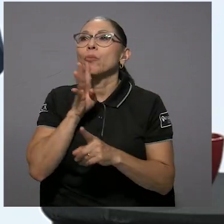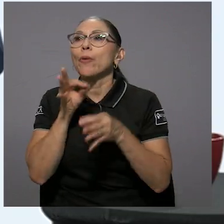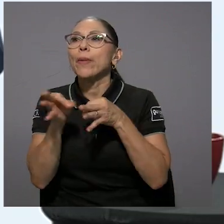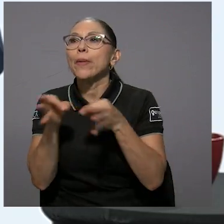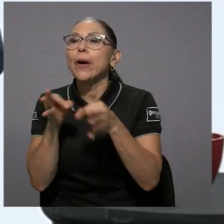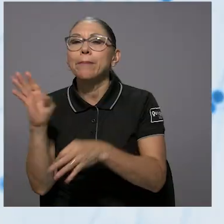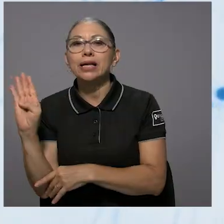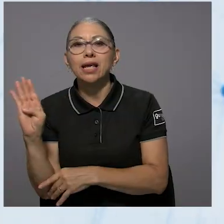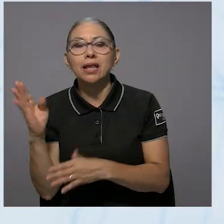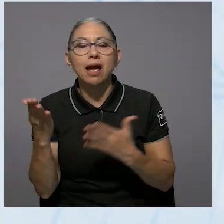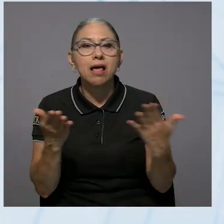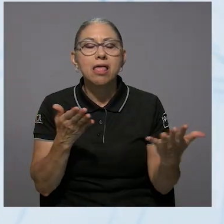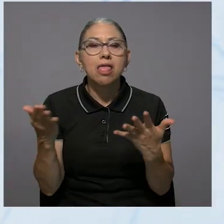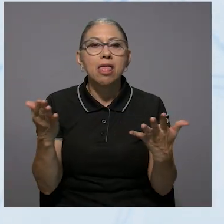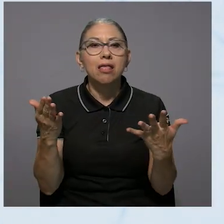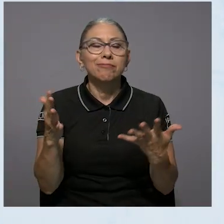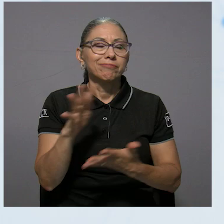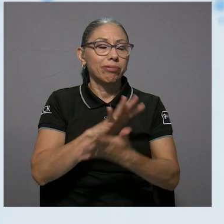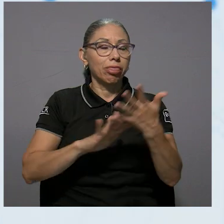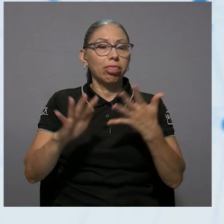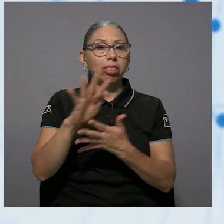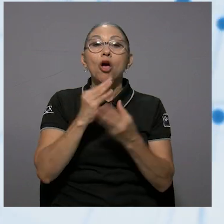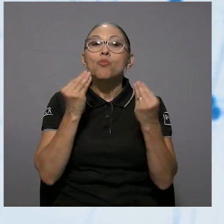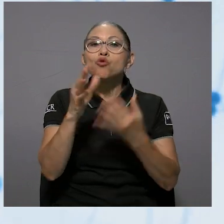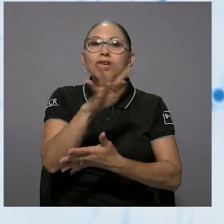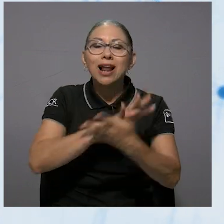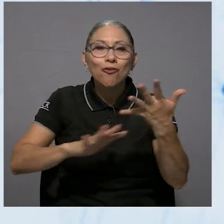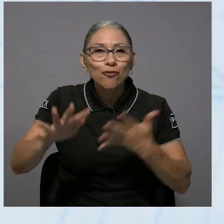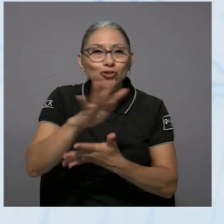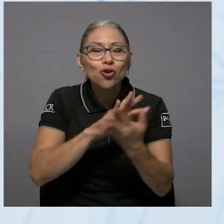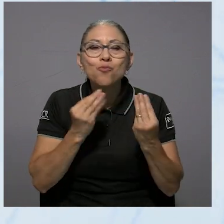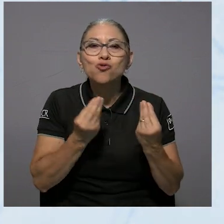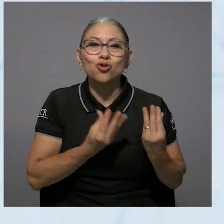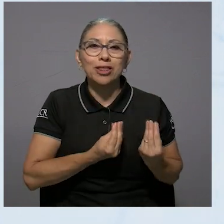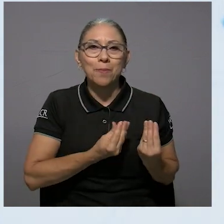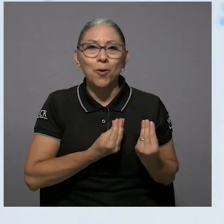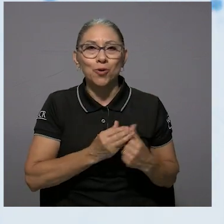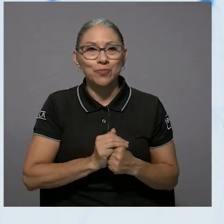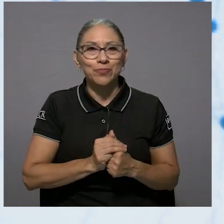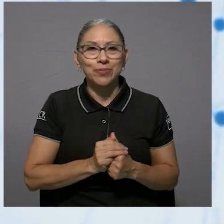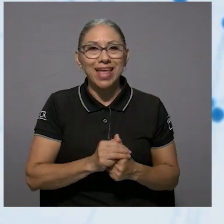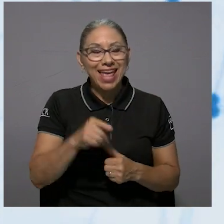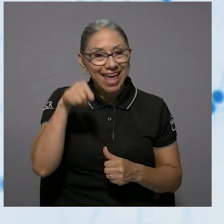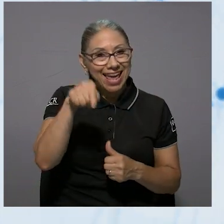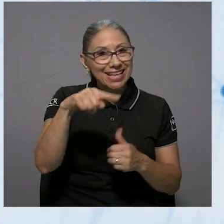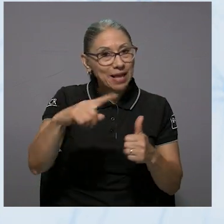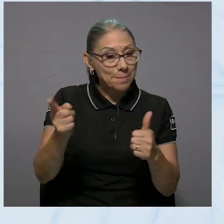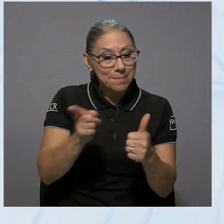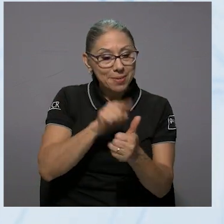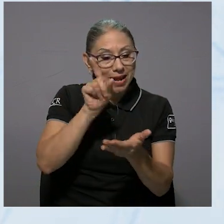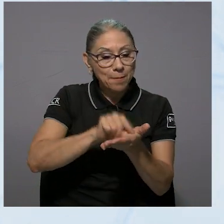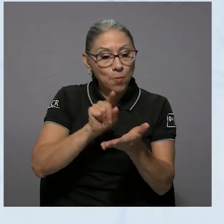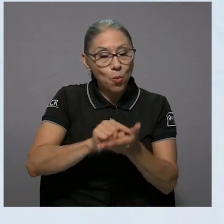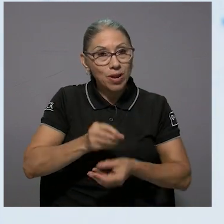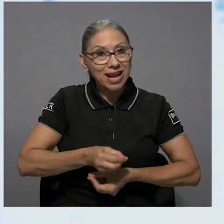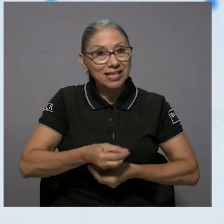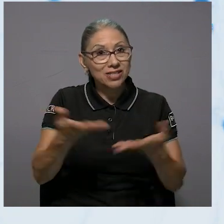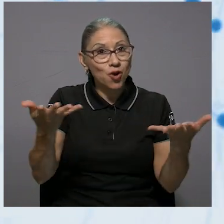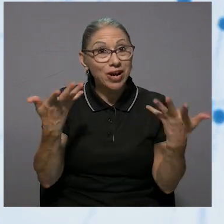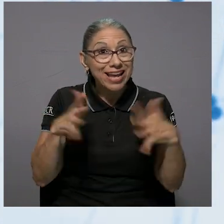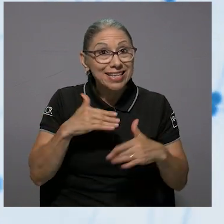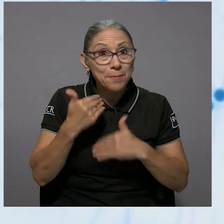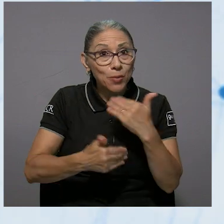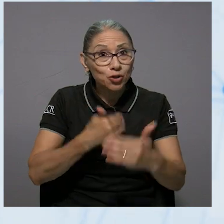bacteria. Era mucha la confusión y era mucho el temor. Lo que encontramos en esa primera publicación, que ya está